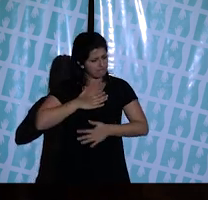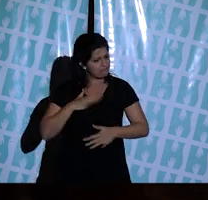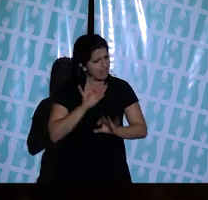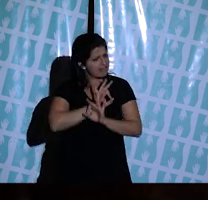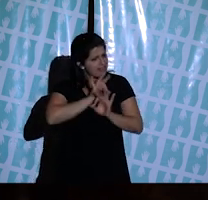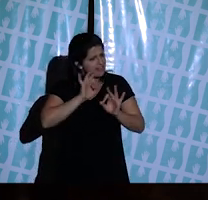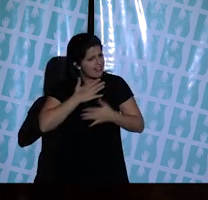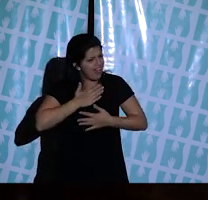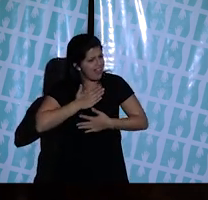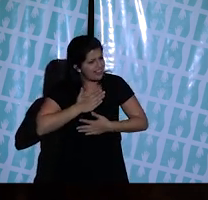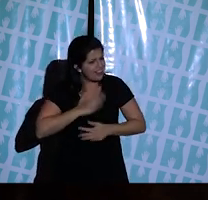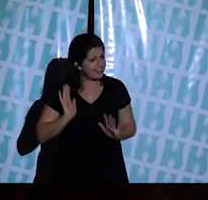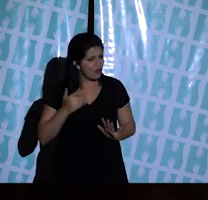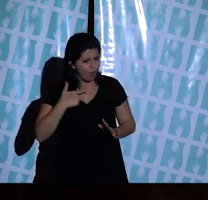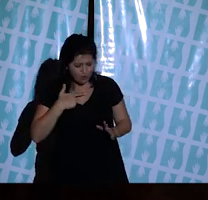las riendas de mi vida.